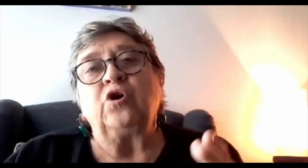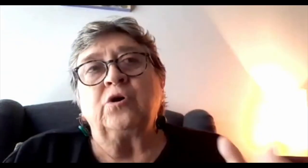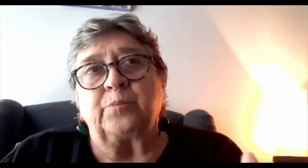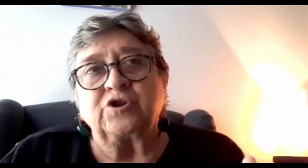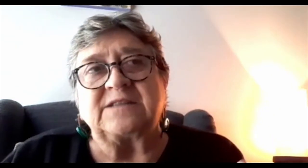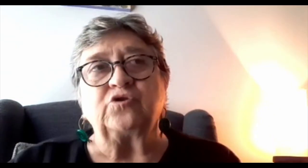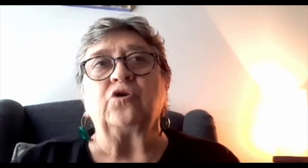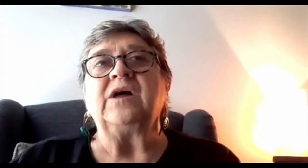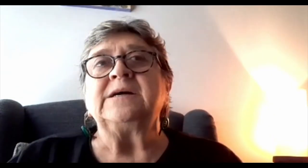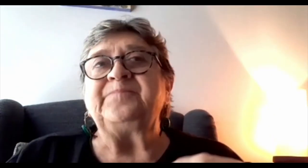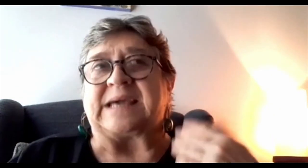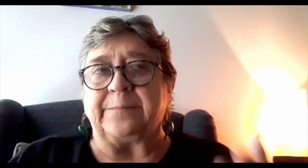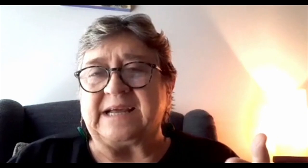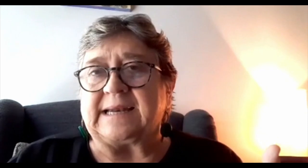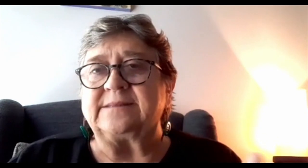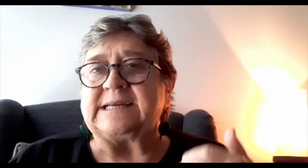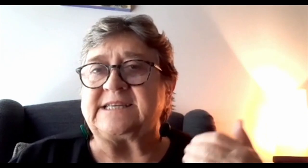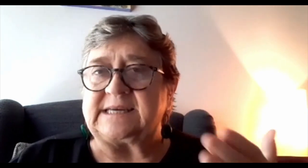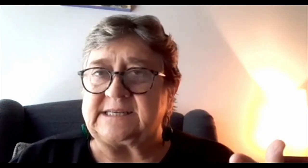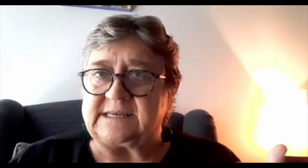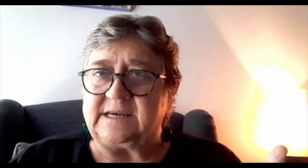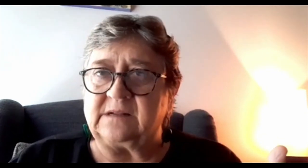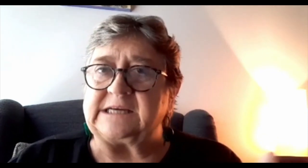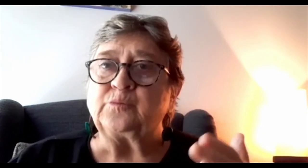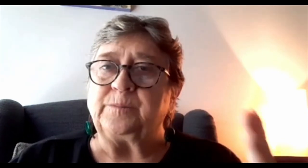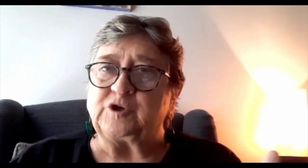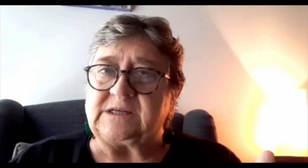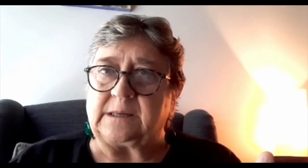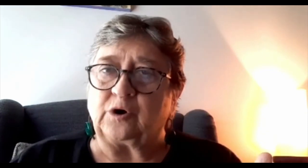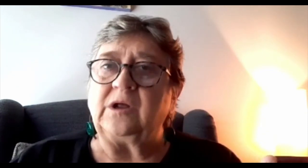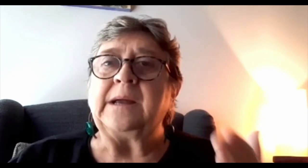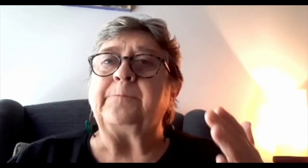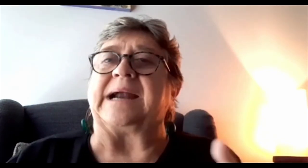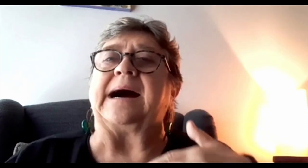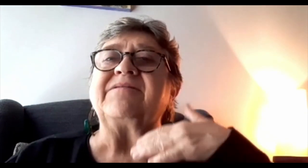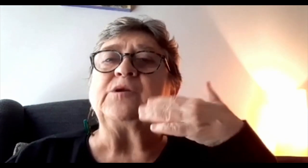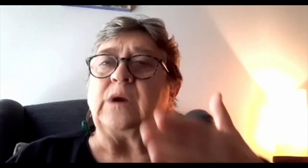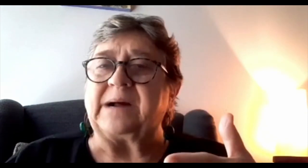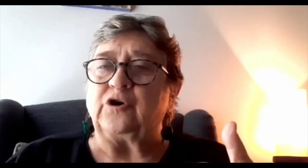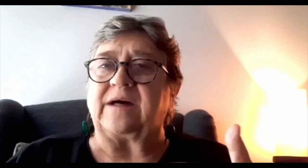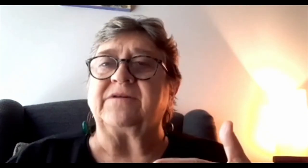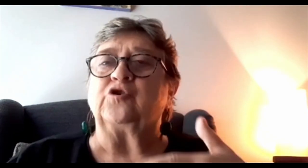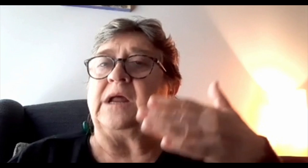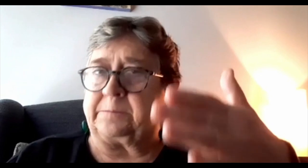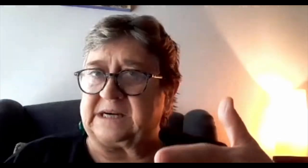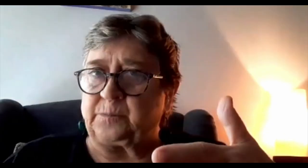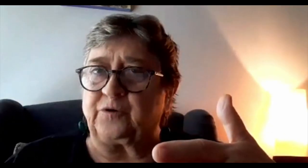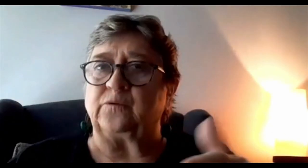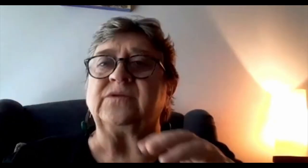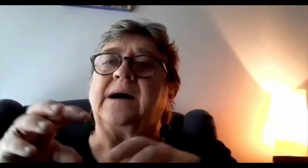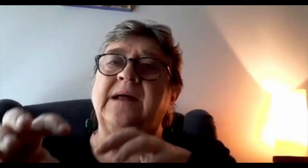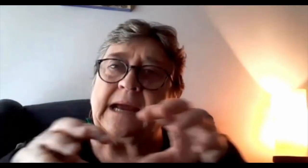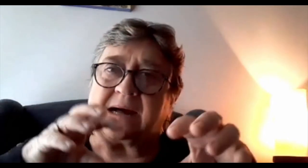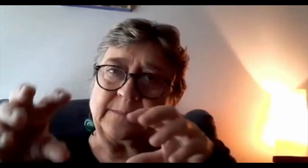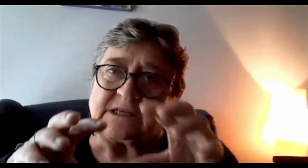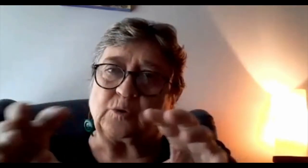México. Por tanto, que América Latina esté así es muy positivo. Para hacer una valoración más